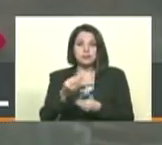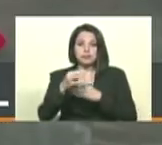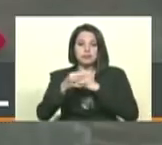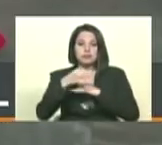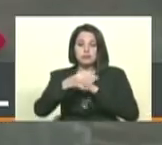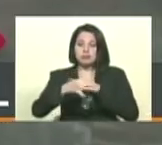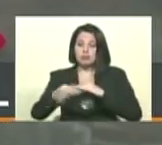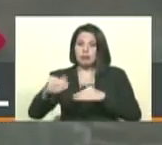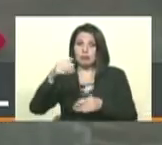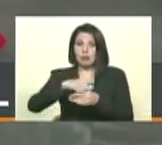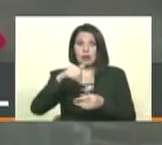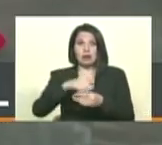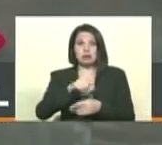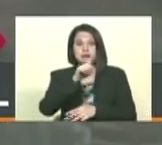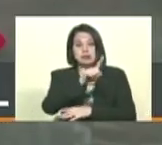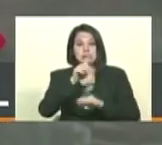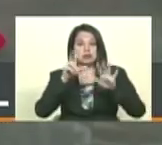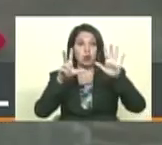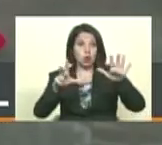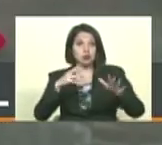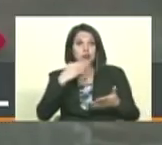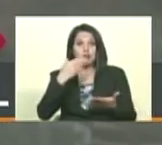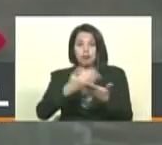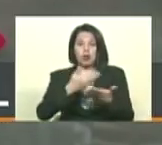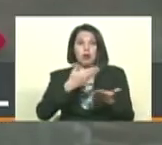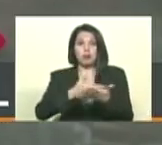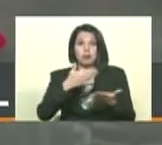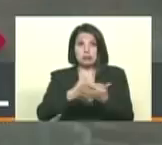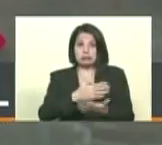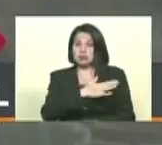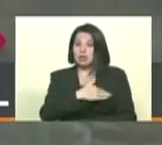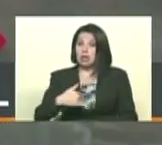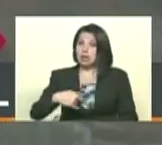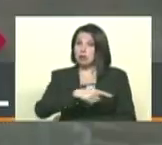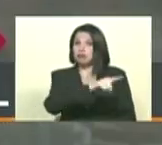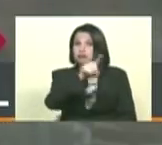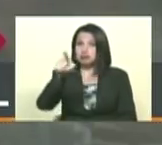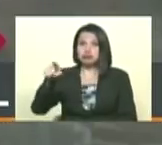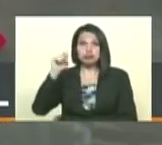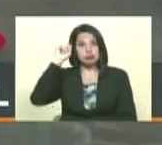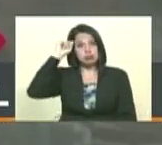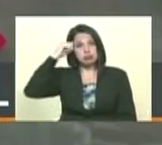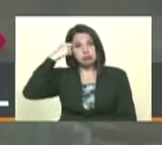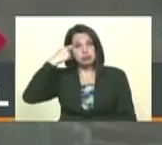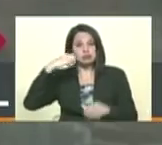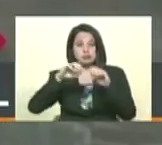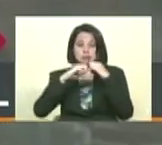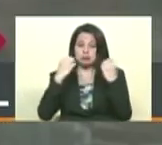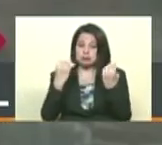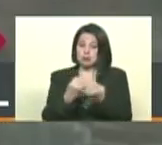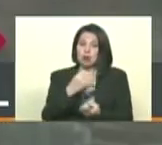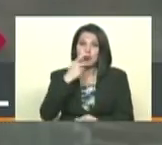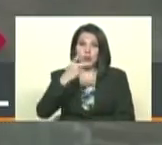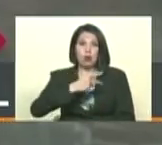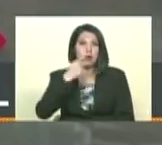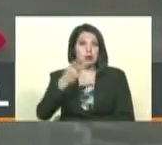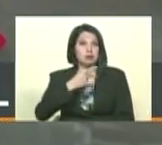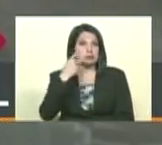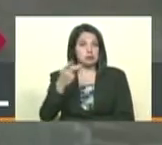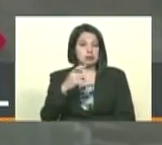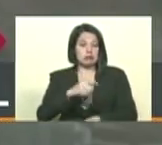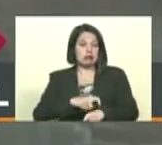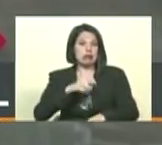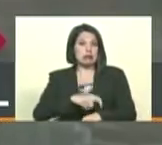municipal, 18 postulaciones. Queremos recordarles a las organizaciones con fines políticos que el lapso